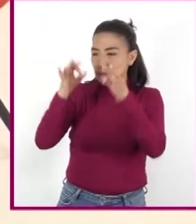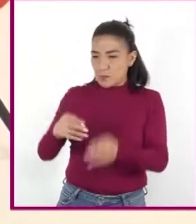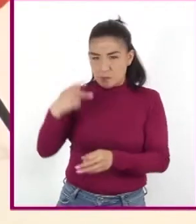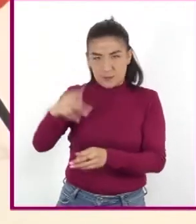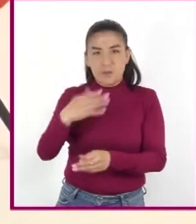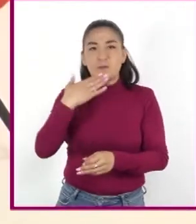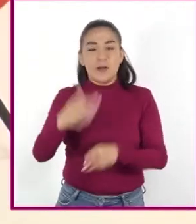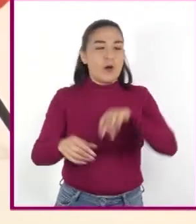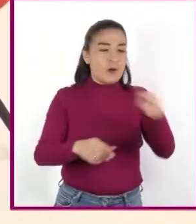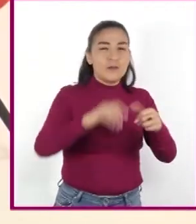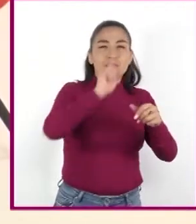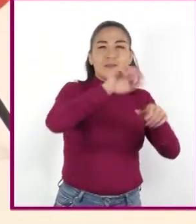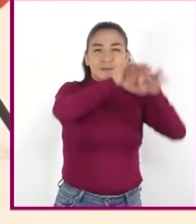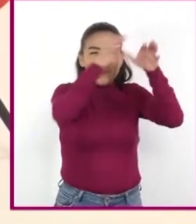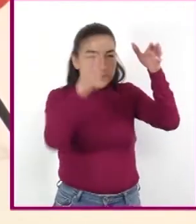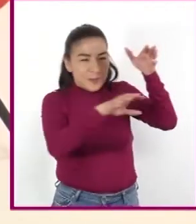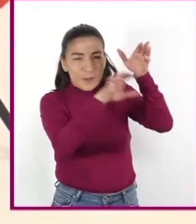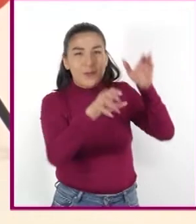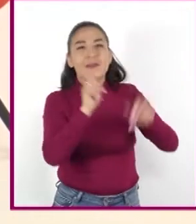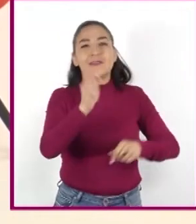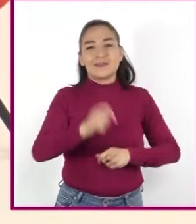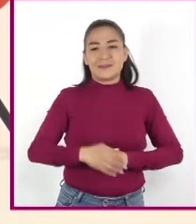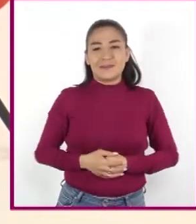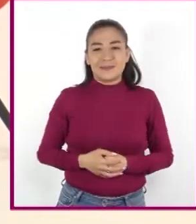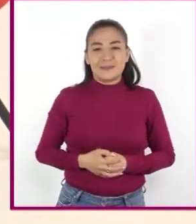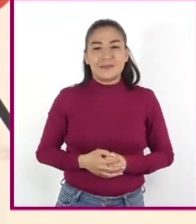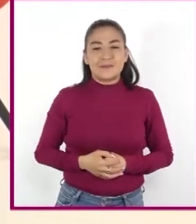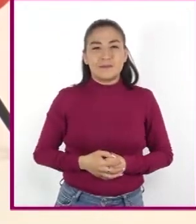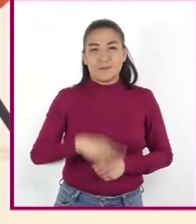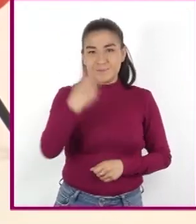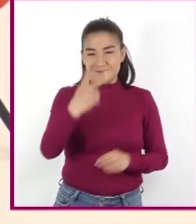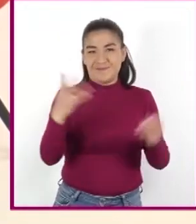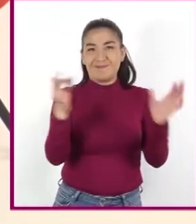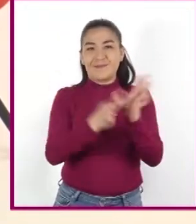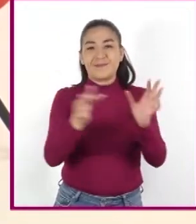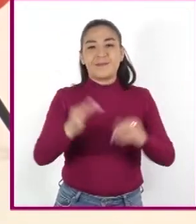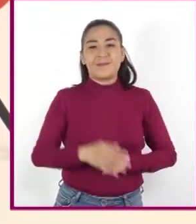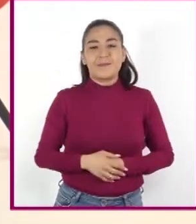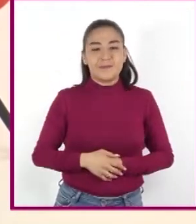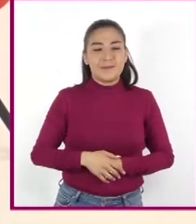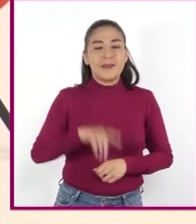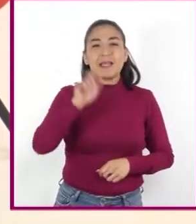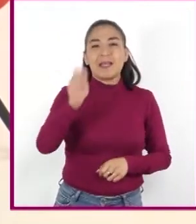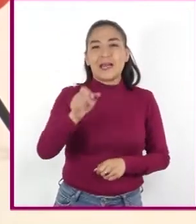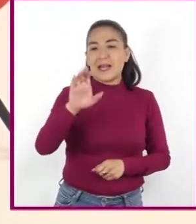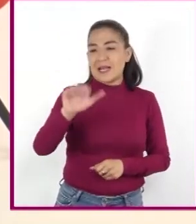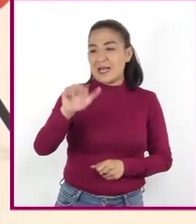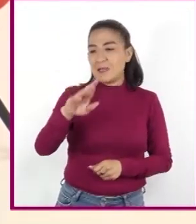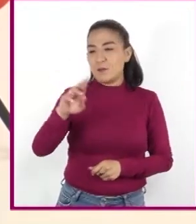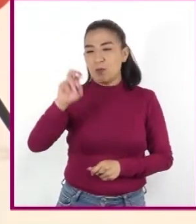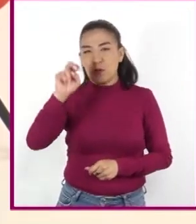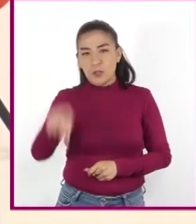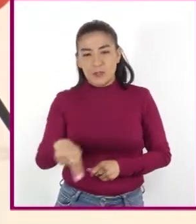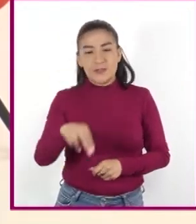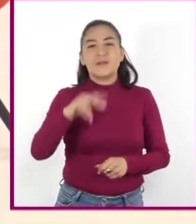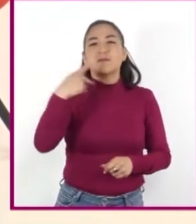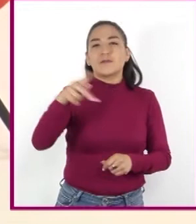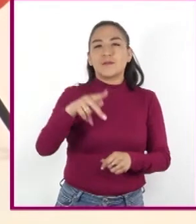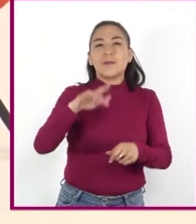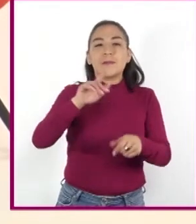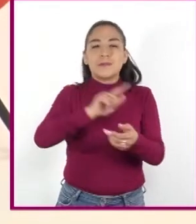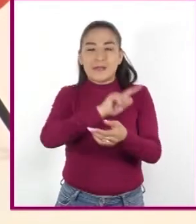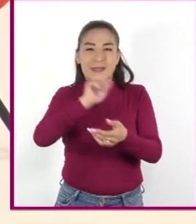mineral. Profesora Lourdes. Por 2 puntos. Es el carbón vegetal y mineral. Fue uno de